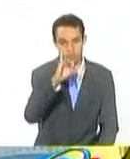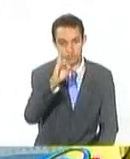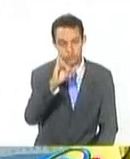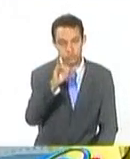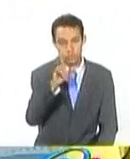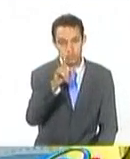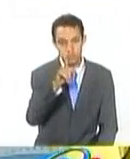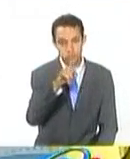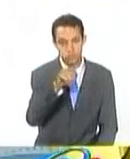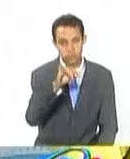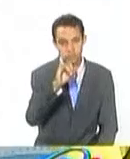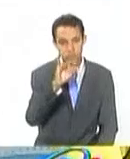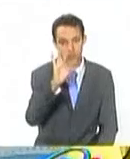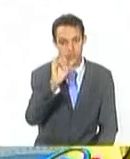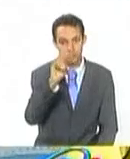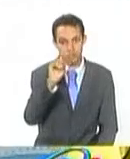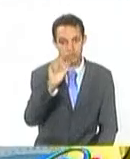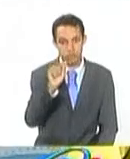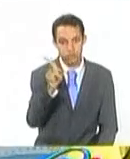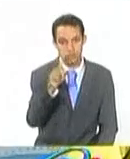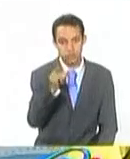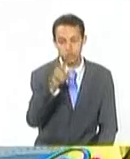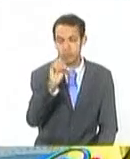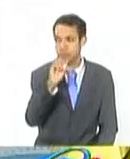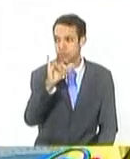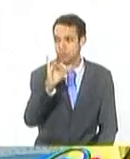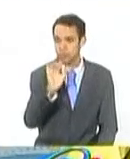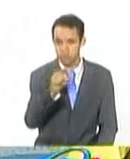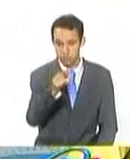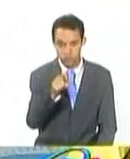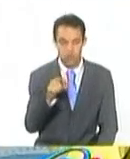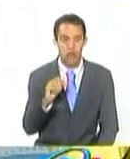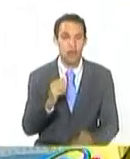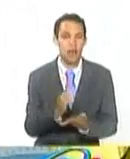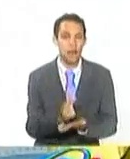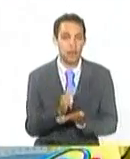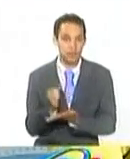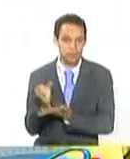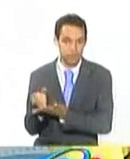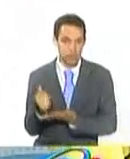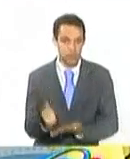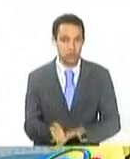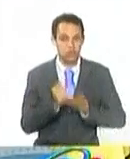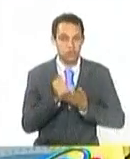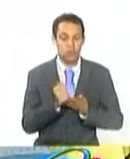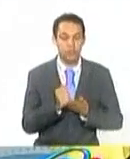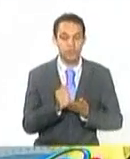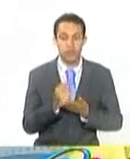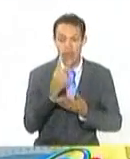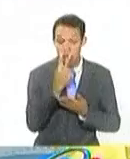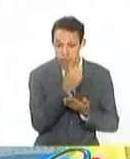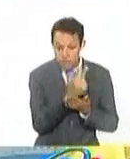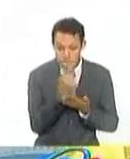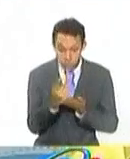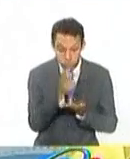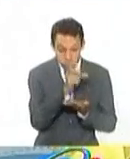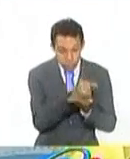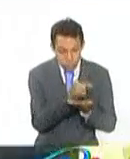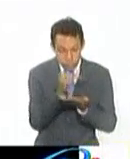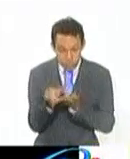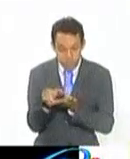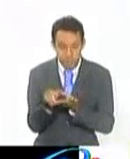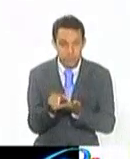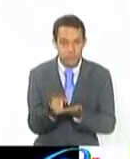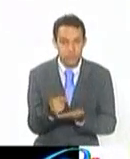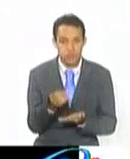frasco azul con tapa gris es una lecitina que traemos de de Vancouver en Canadá y estos productos van a ayudar mucho el